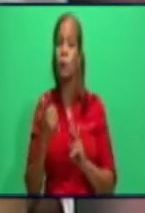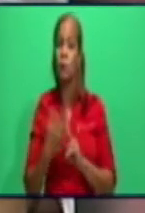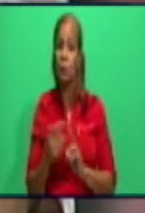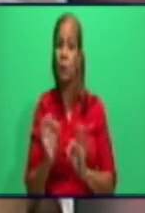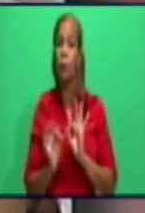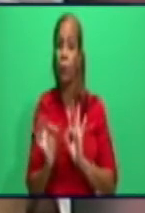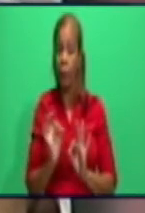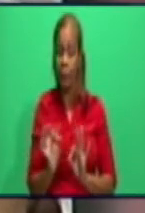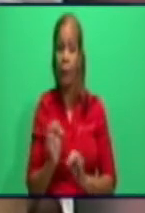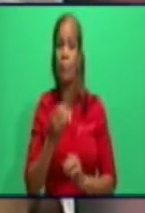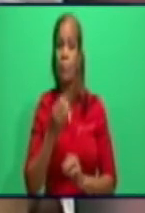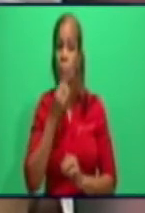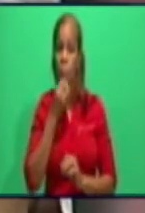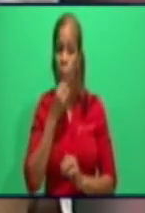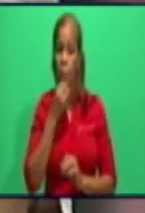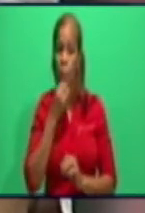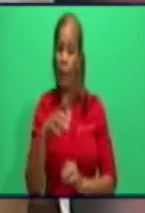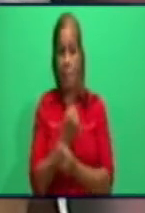pronóstico sombrío.